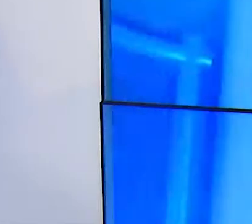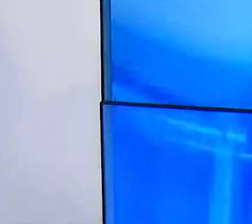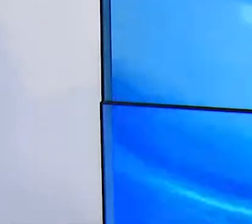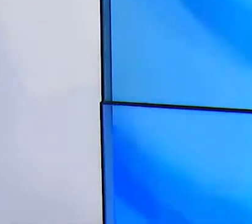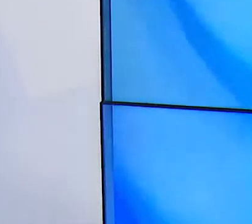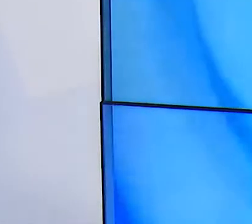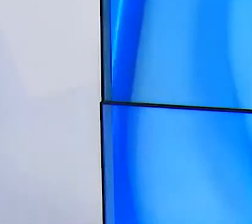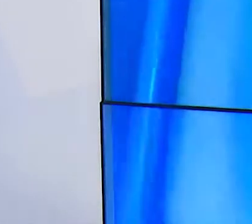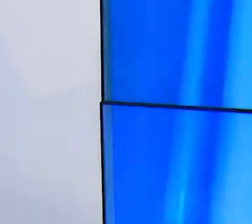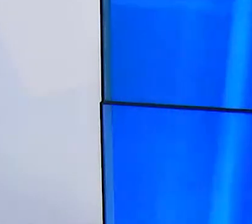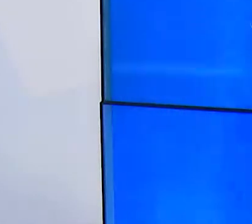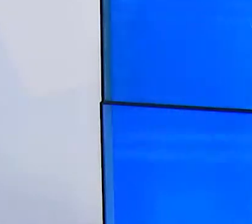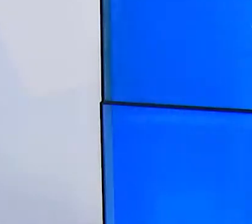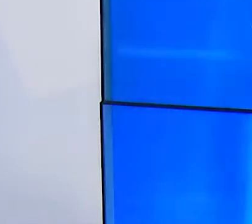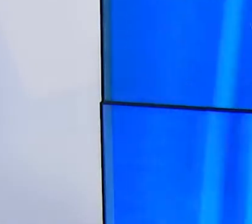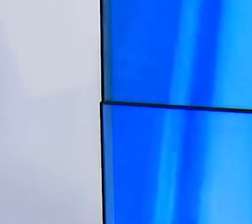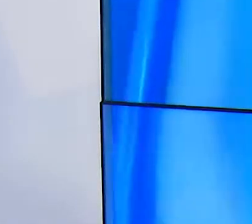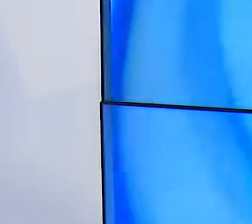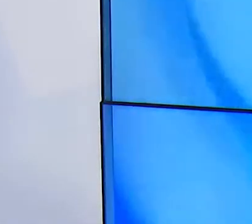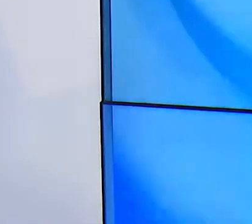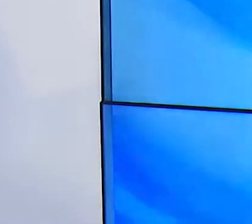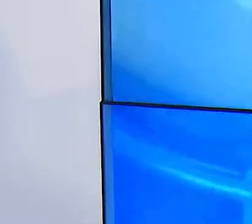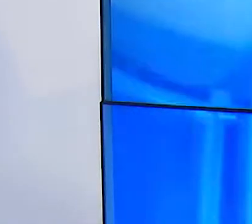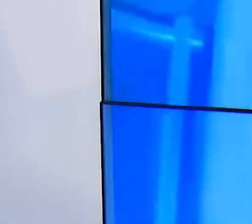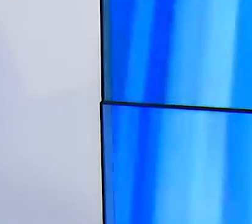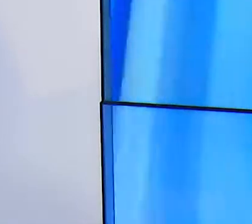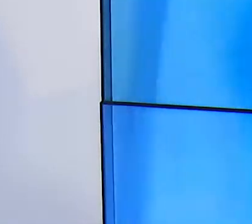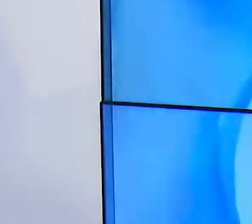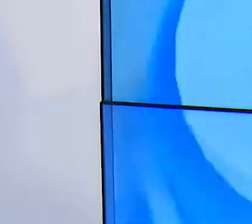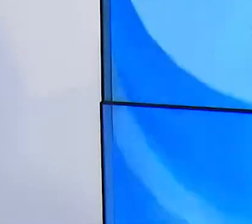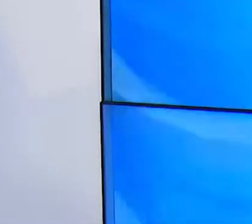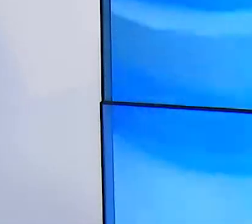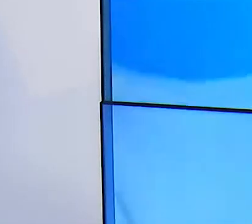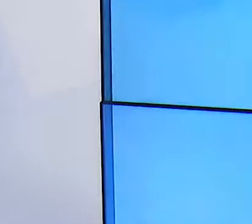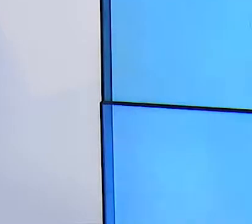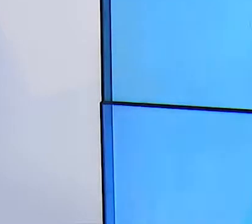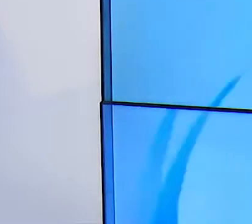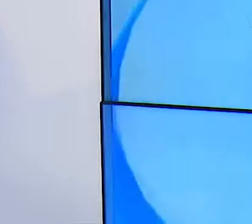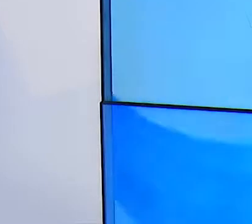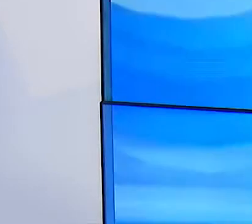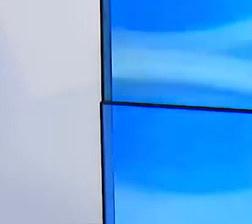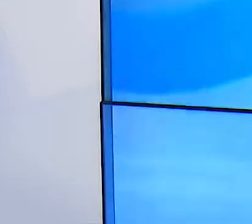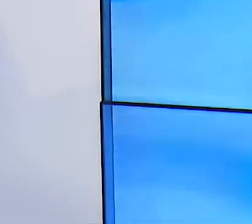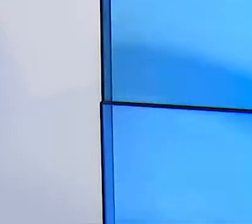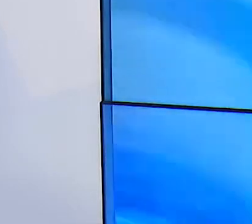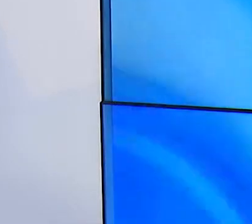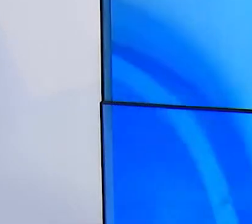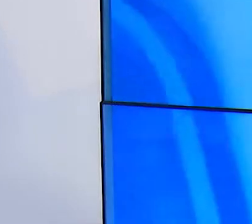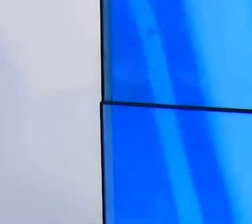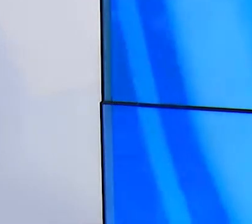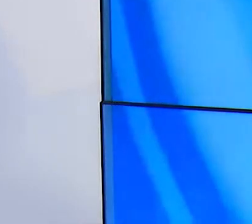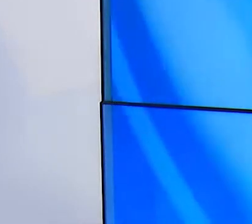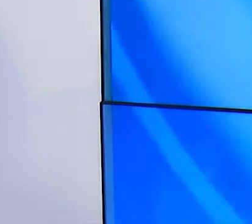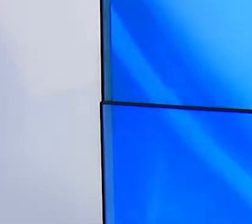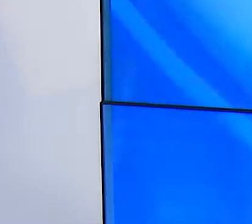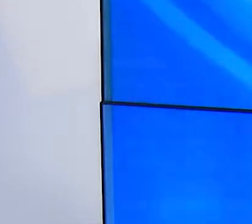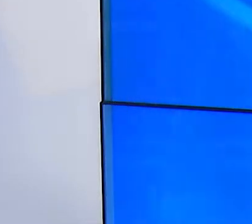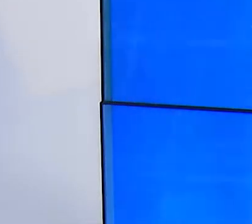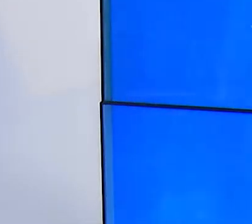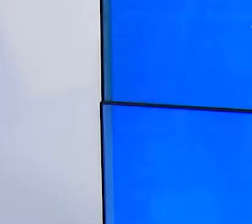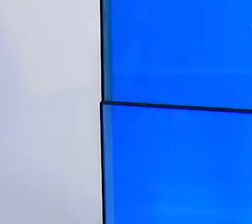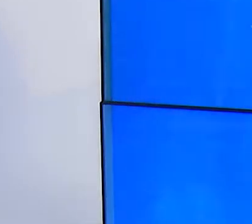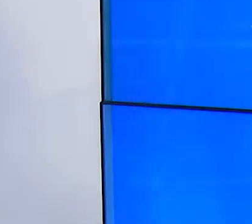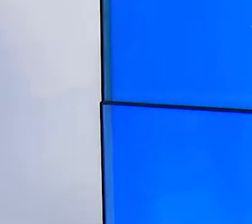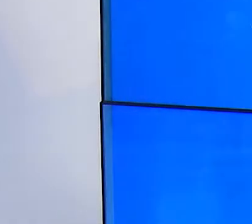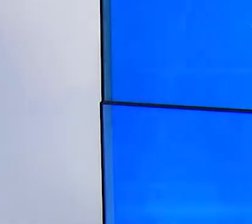Y en este duelo eliminatorio suramericano entre Ecuador y Colombia, a la altura de Quito, ha sido más veces las que ha ganado el conjunto local.